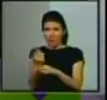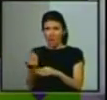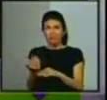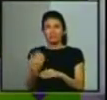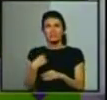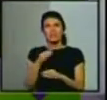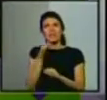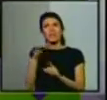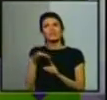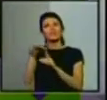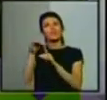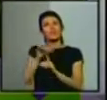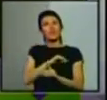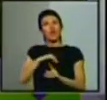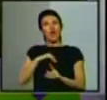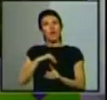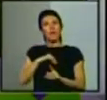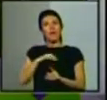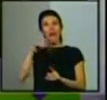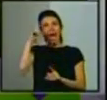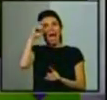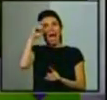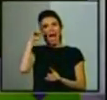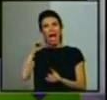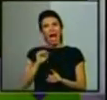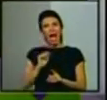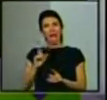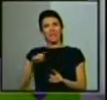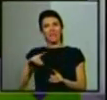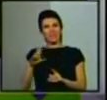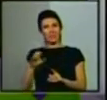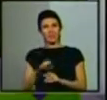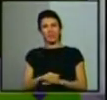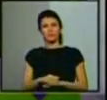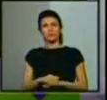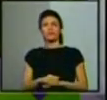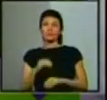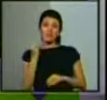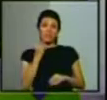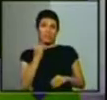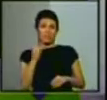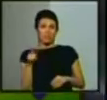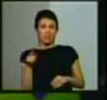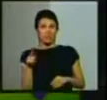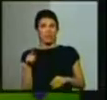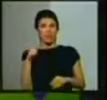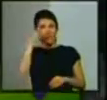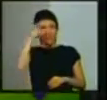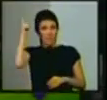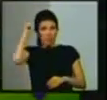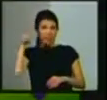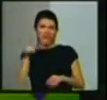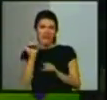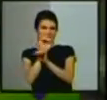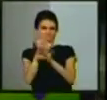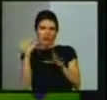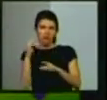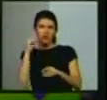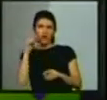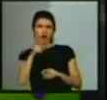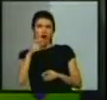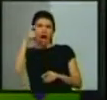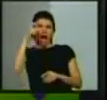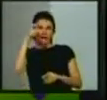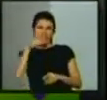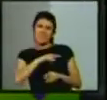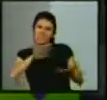el nombre, la figura de Salvador Allende. Bueno, efectivamente, él tenía claro el esfuerzo de lo que intentó Allende y cómo